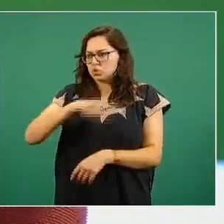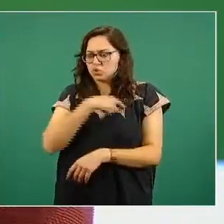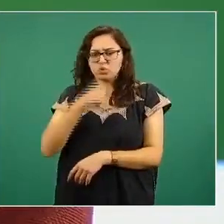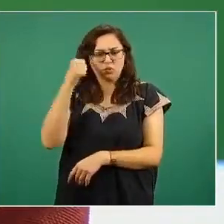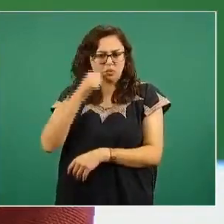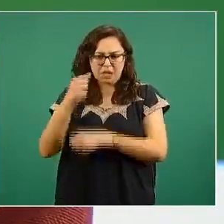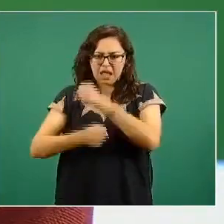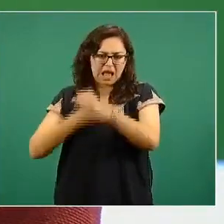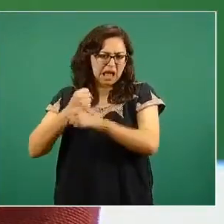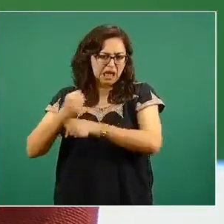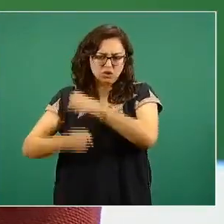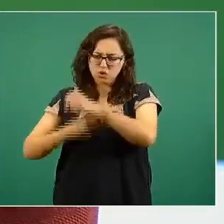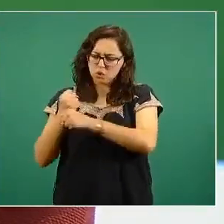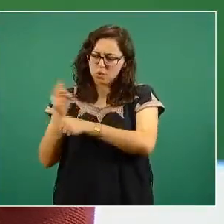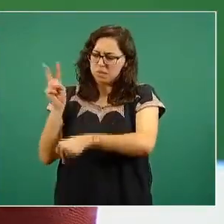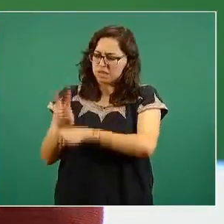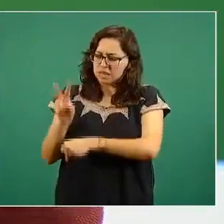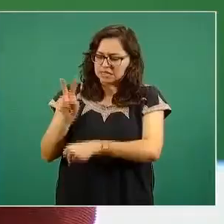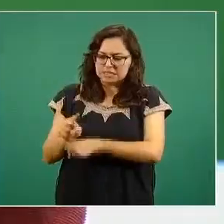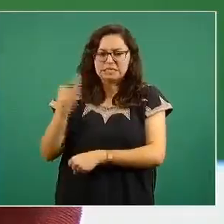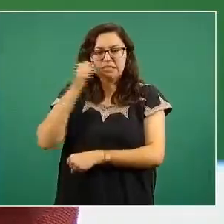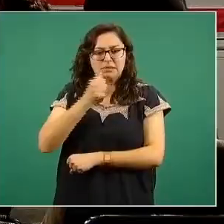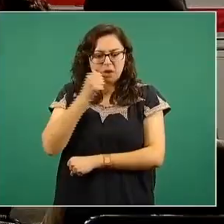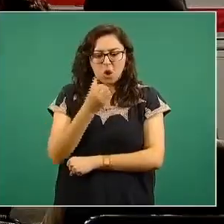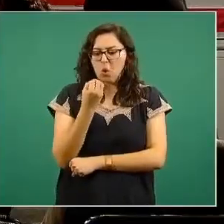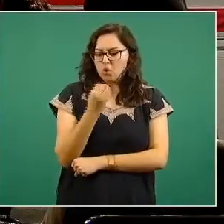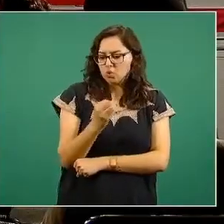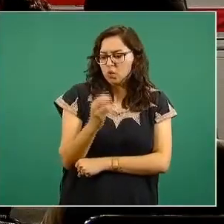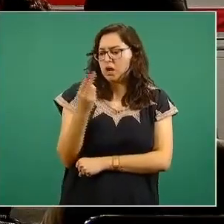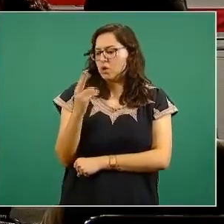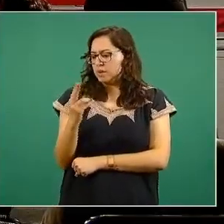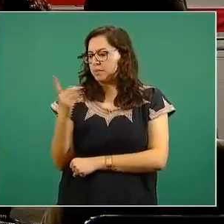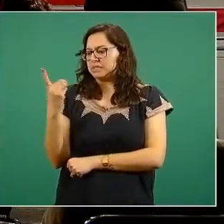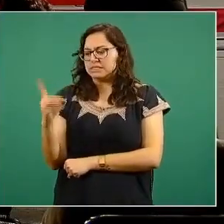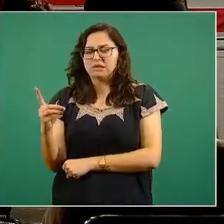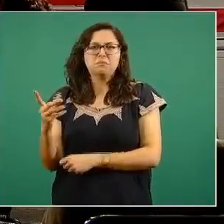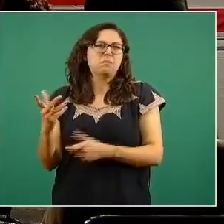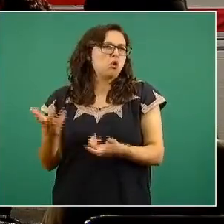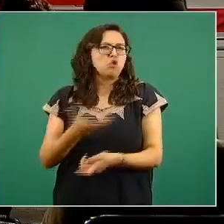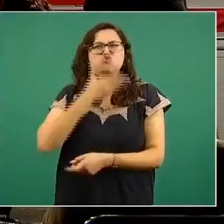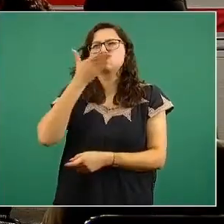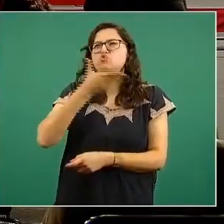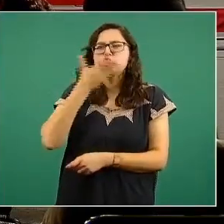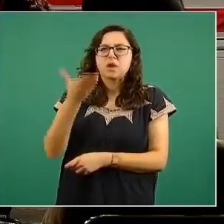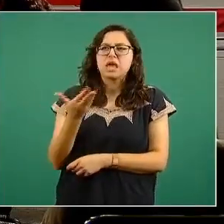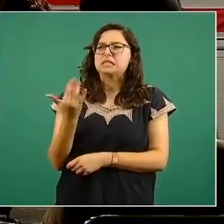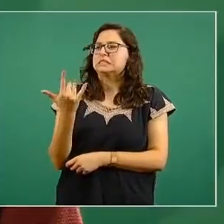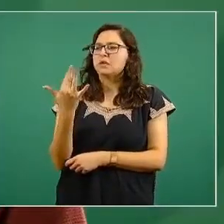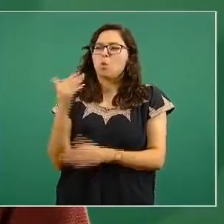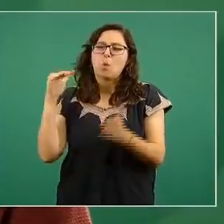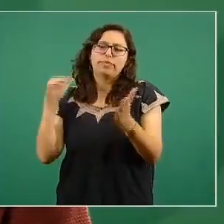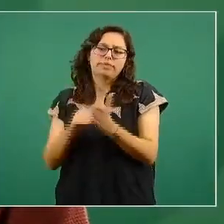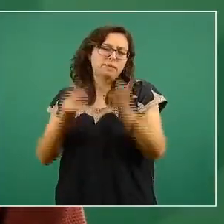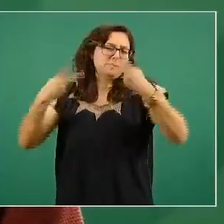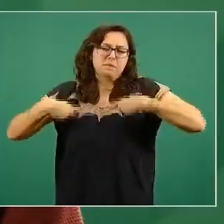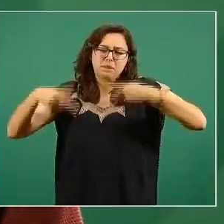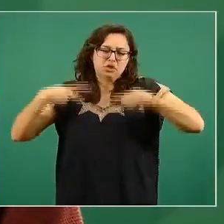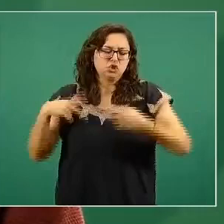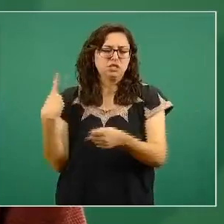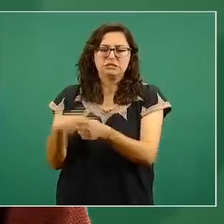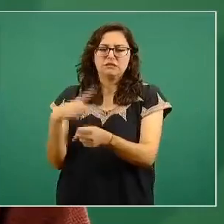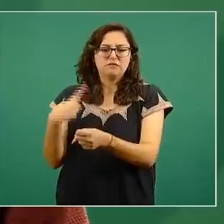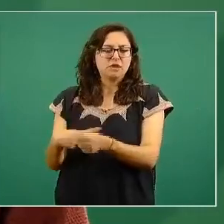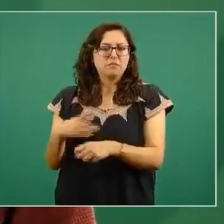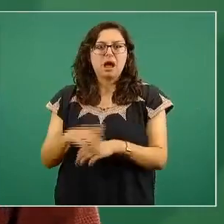diciembre, es decir, el periodo de octubre, noviembre, diciembre, registra más de 50,000 casos en el sistema de vigilancia